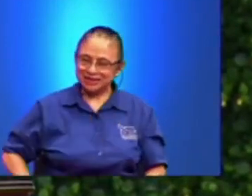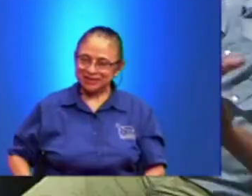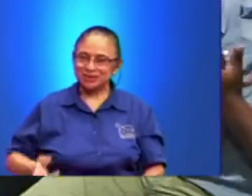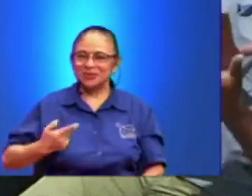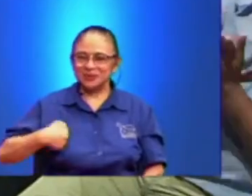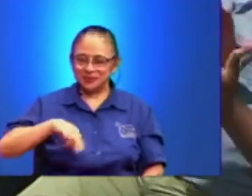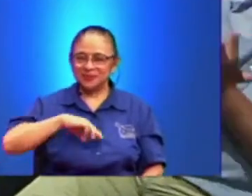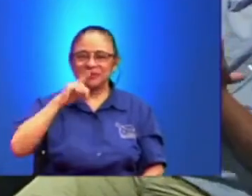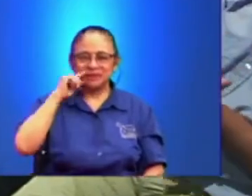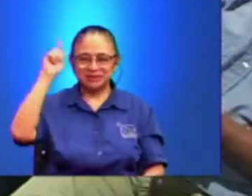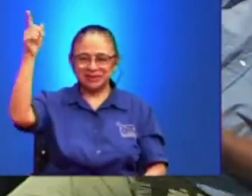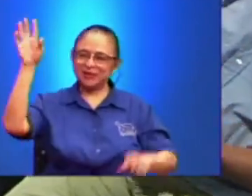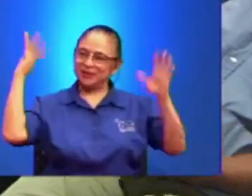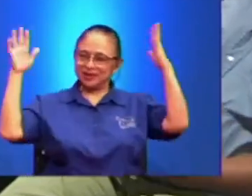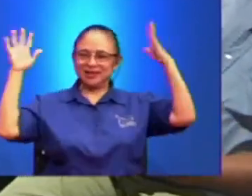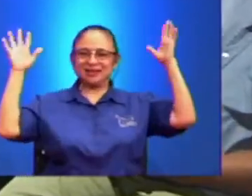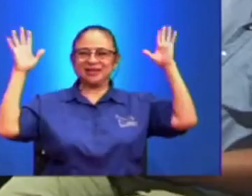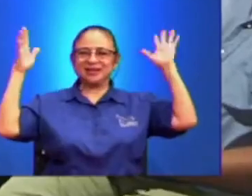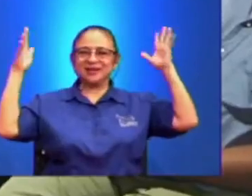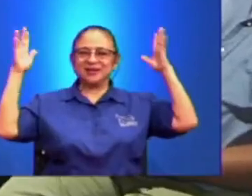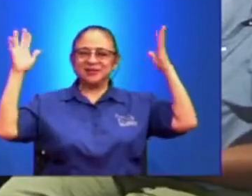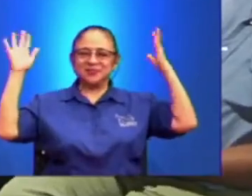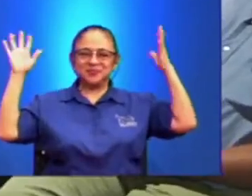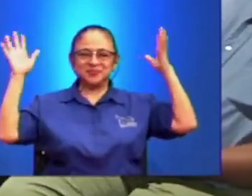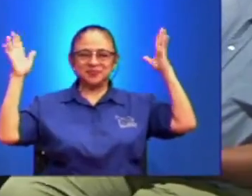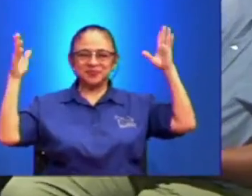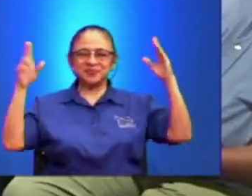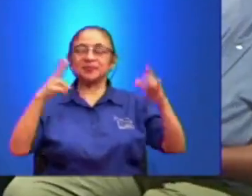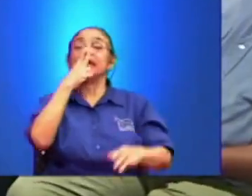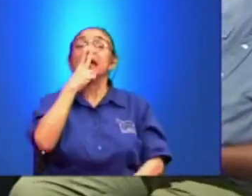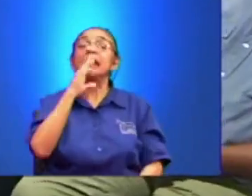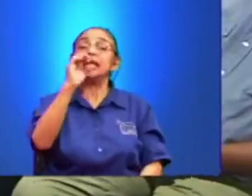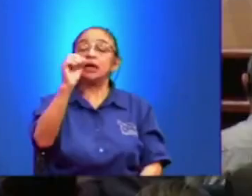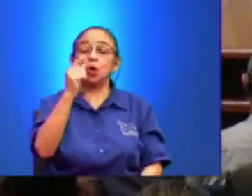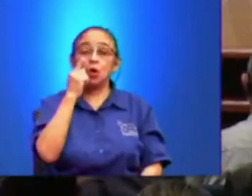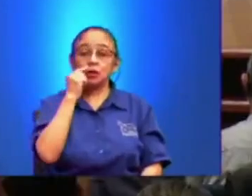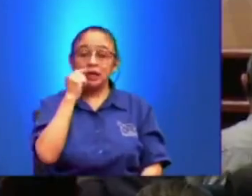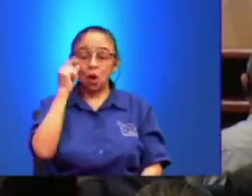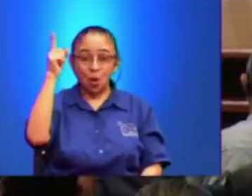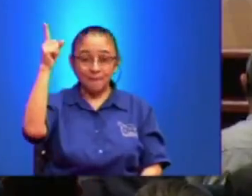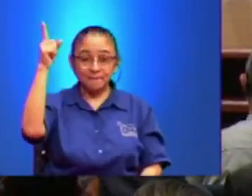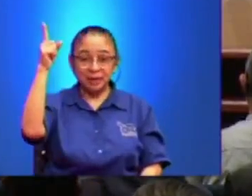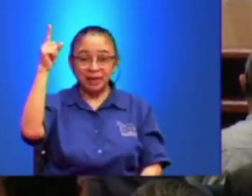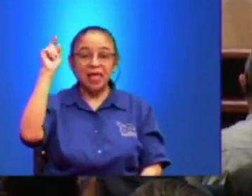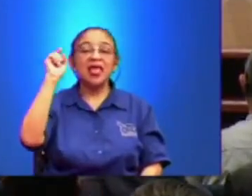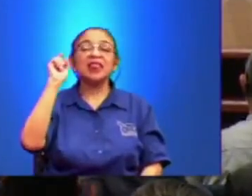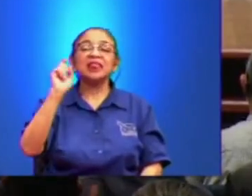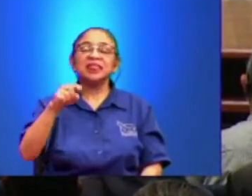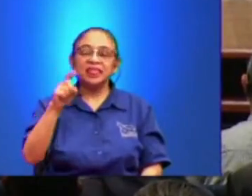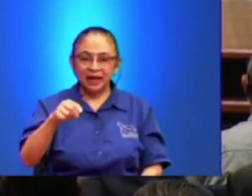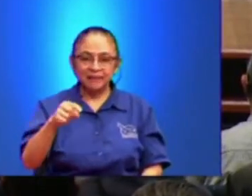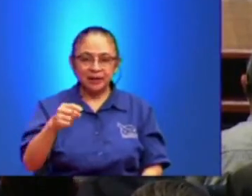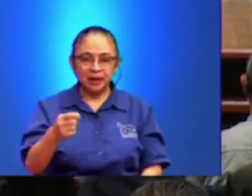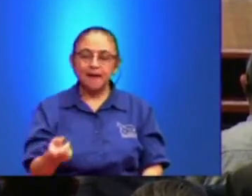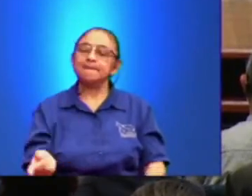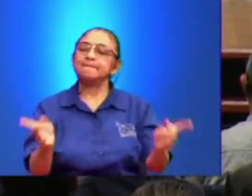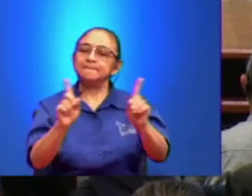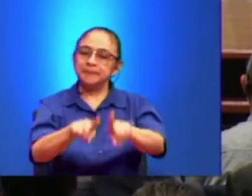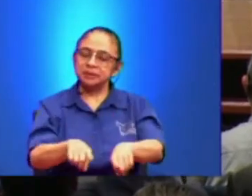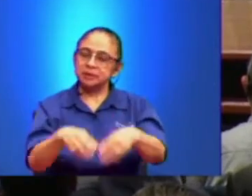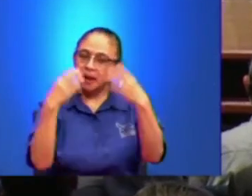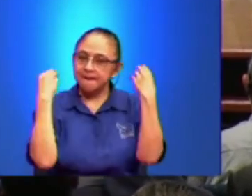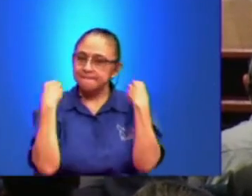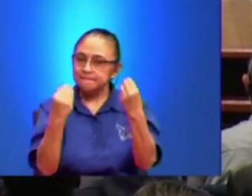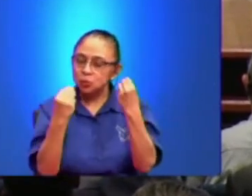entonces dice dijo el hombre debía parecer muchas cosas